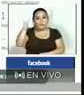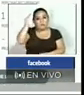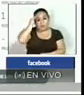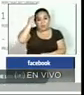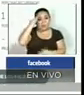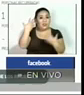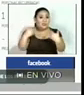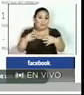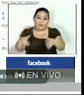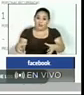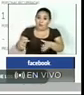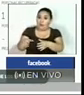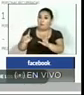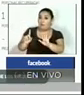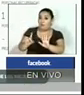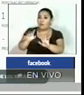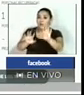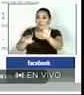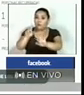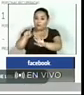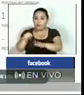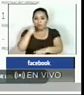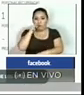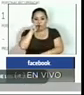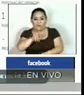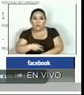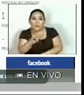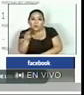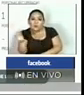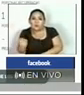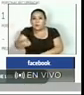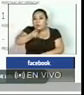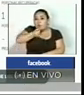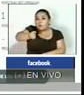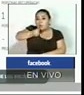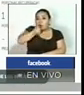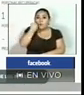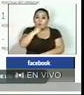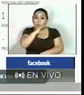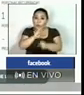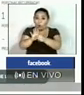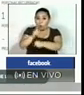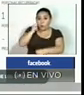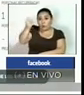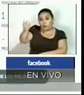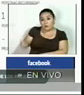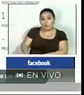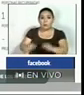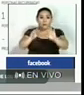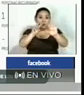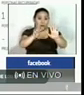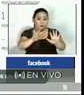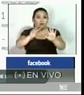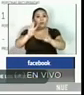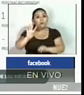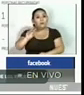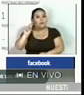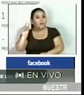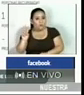decimosexta muerte, vamos a revisar cómo está El Salvador en cuanto a casos de coronavirus. Ahí tenemos la cifra, 742